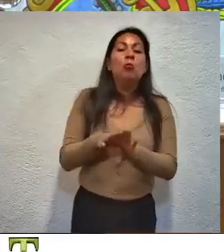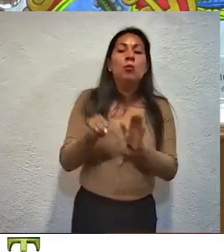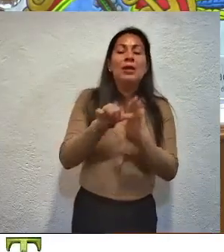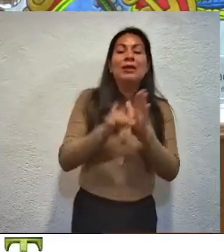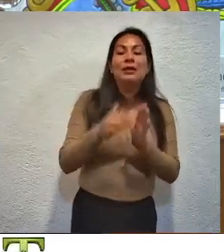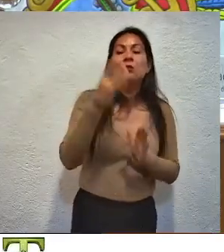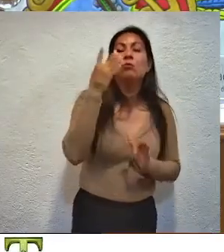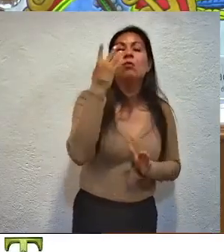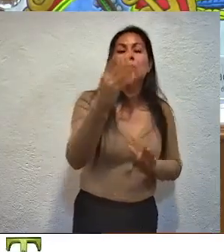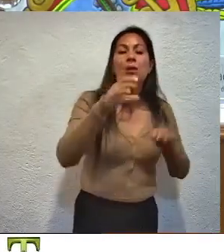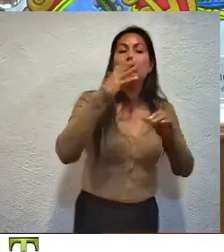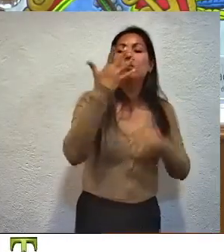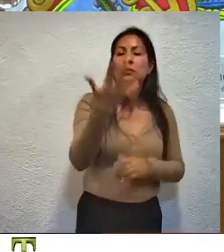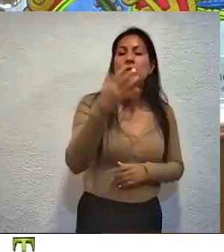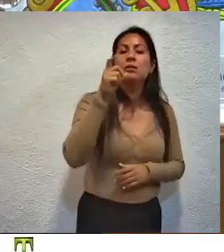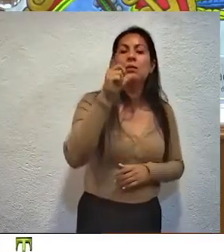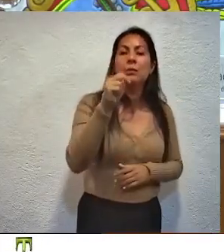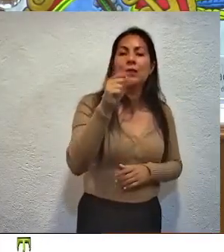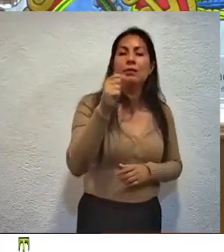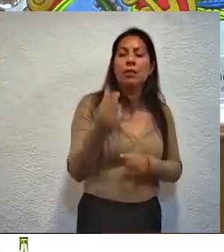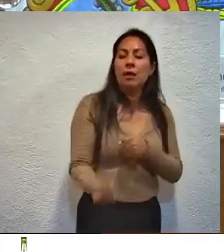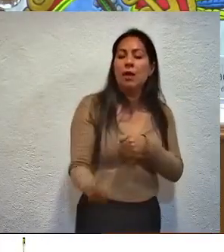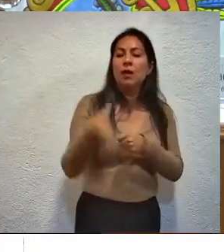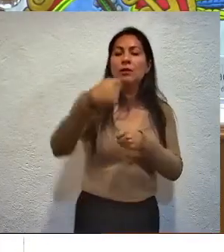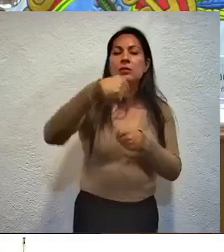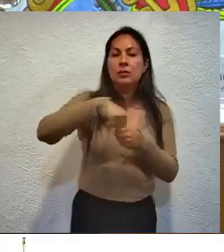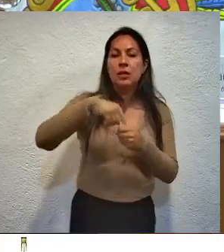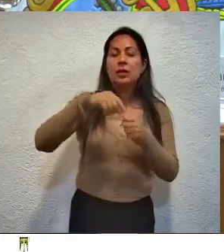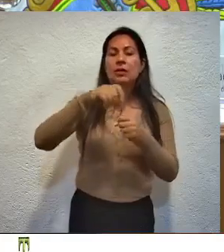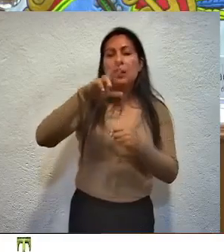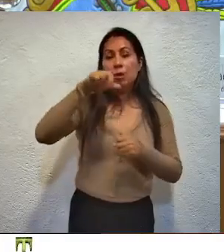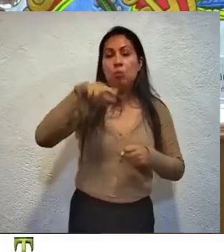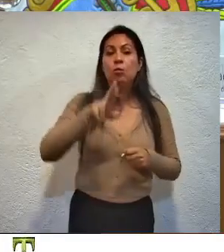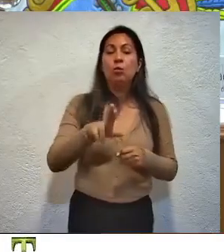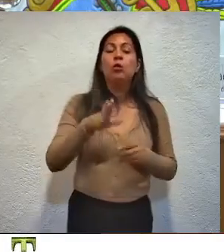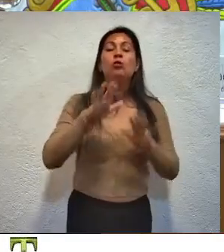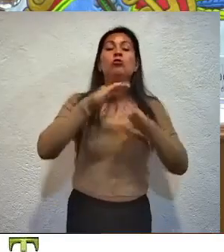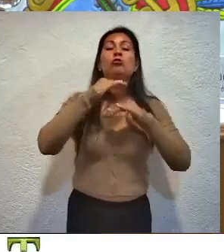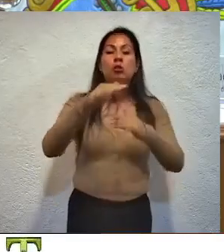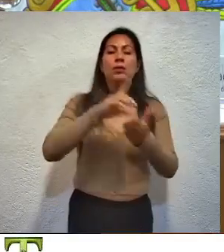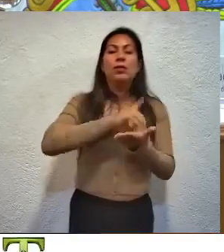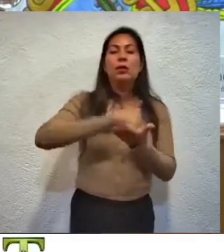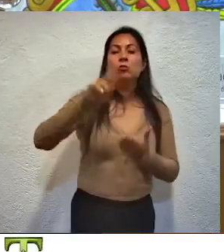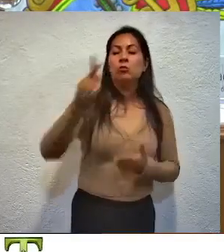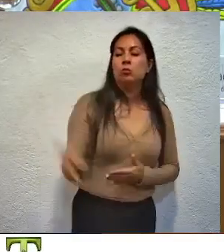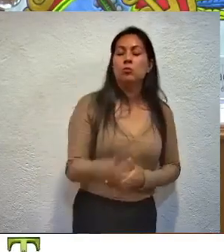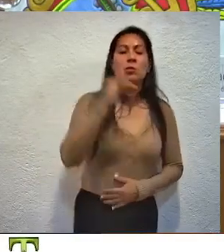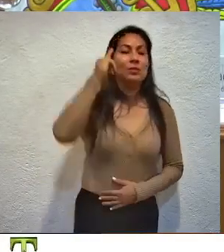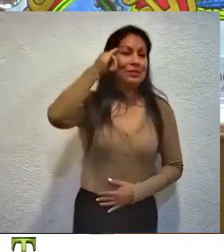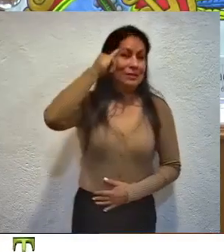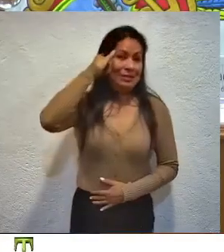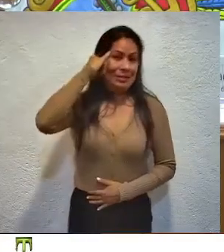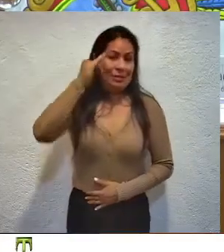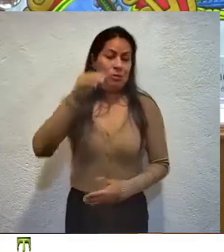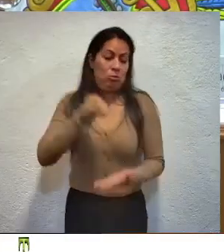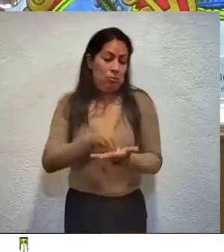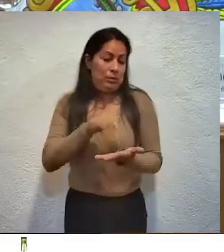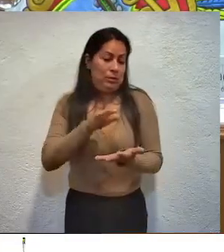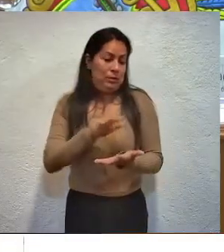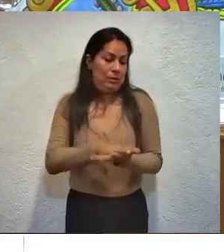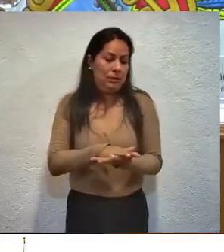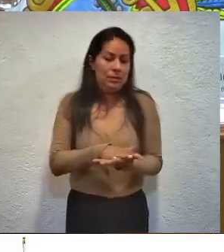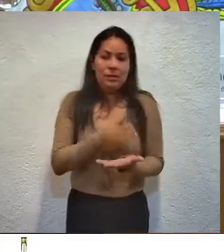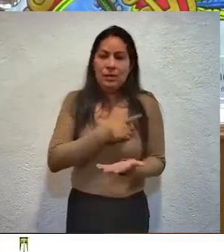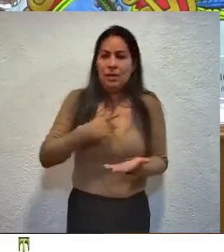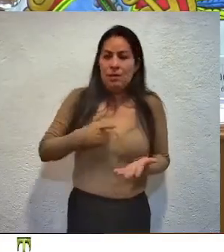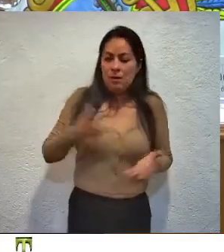artículo 4, 5 y 20 de la Declaración de las Naciones Unidas sobre Derechos de los Pueblos Indígenas, en los que se establecen que